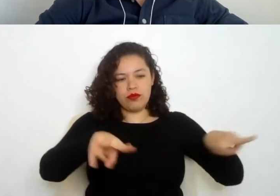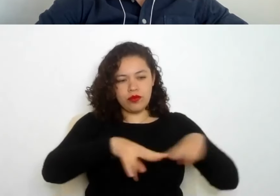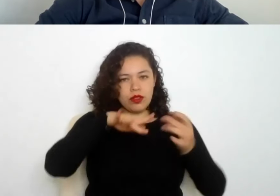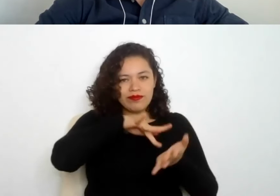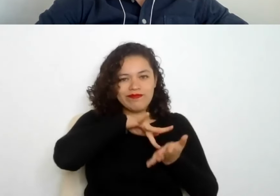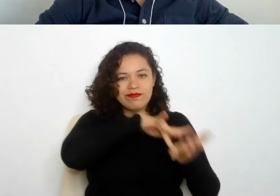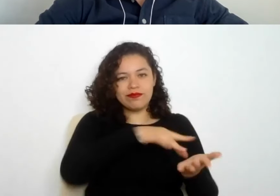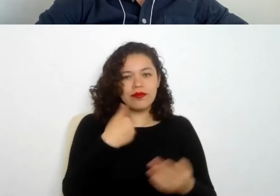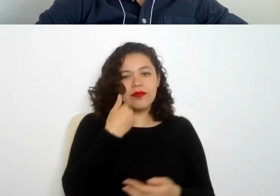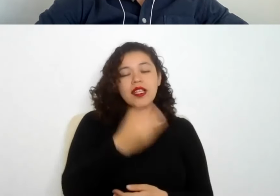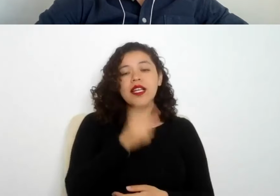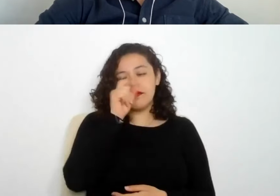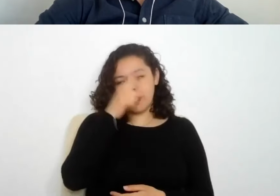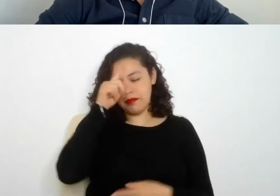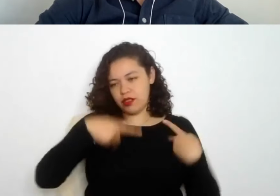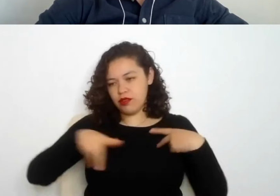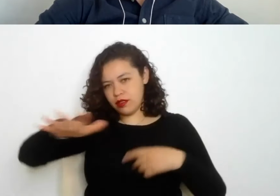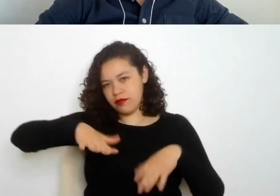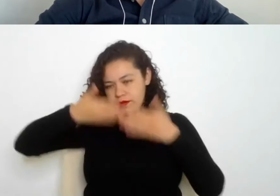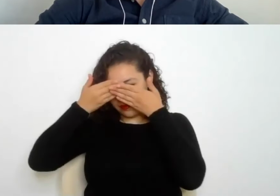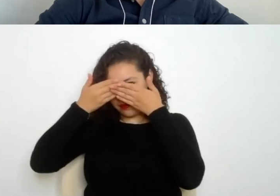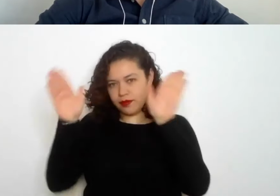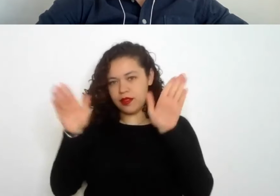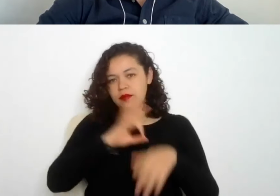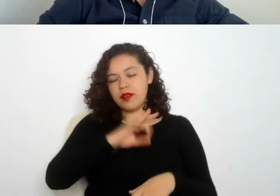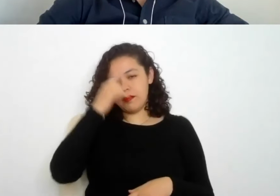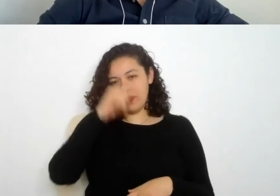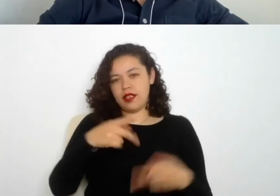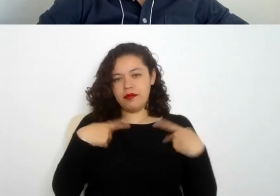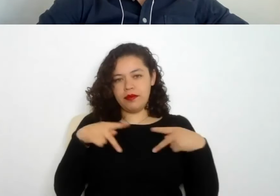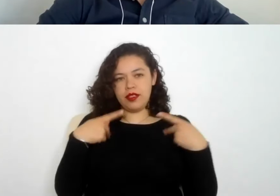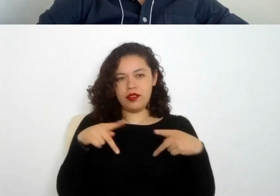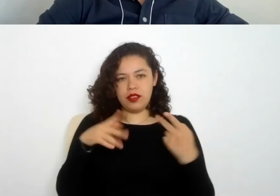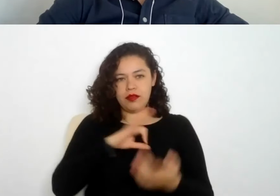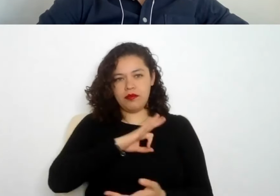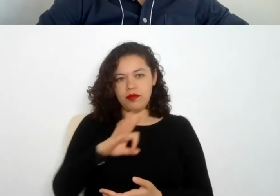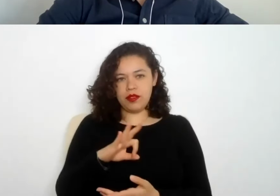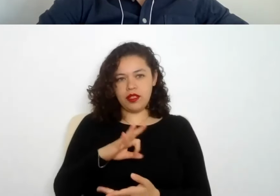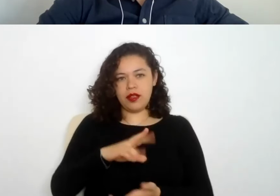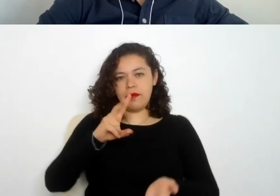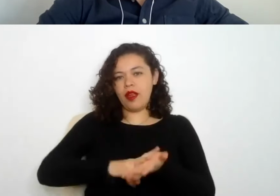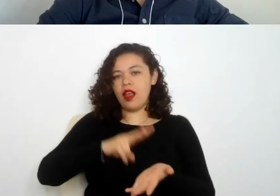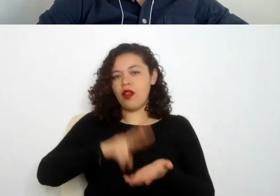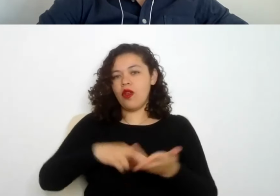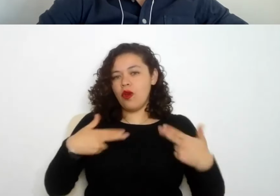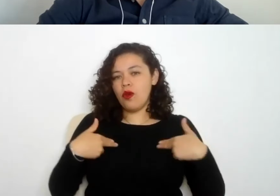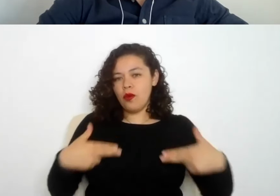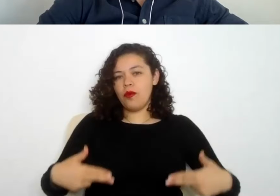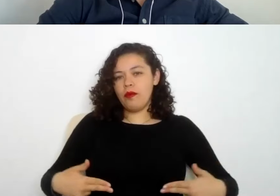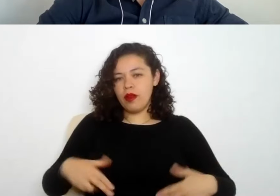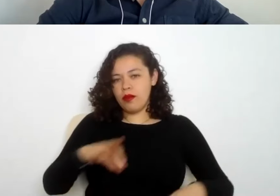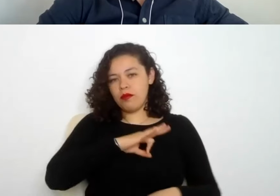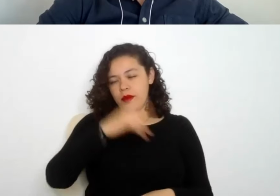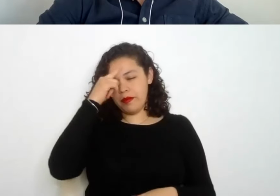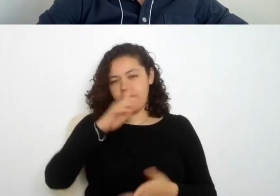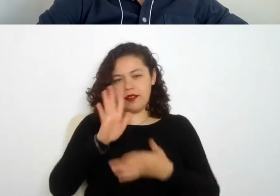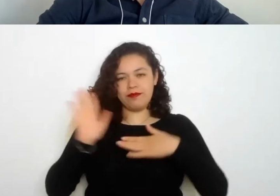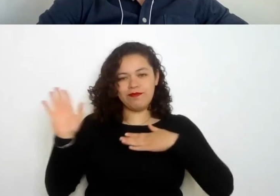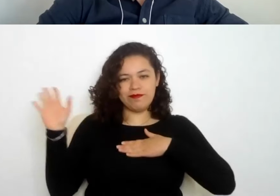de generar conciencia social, de modo que las personas encuentren los valores humanos a través del altruismo. Se